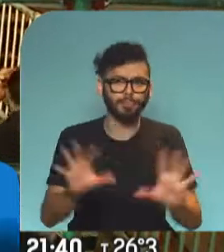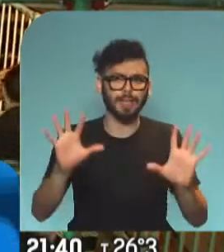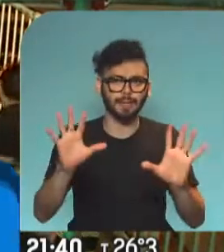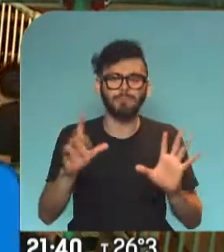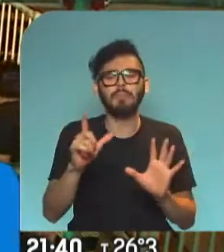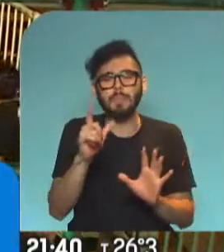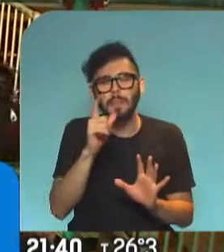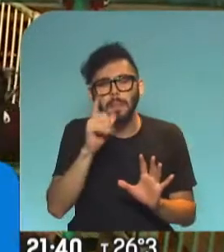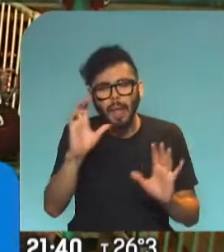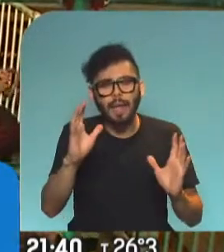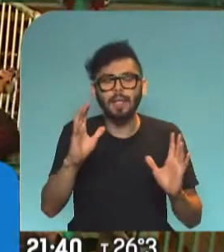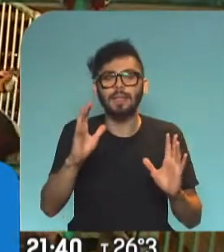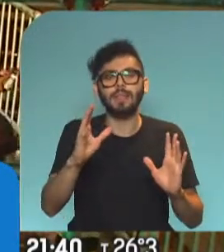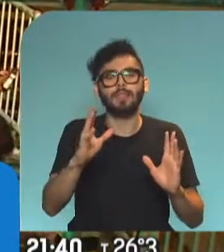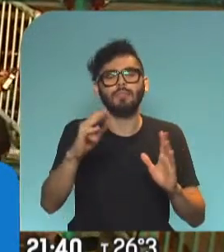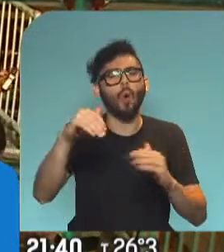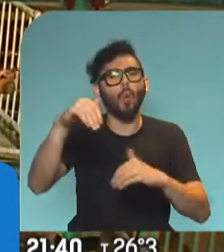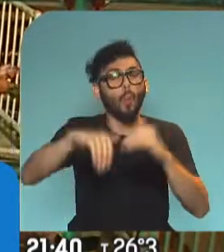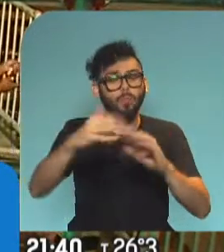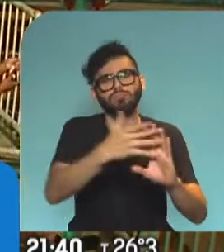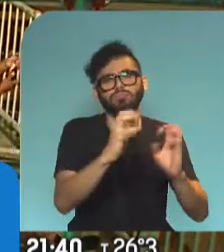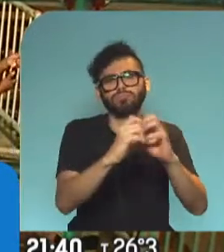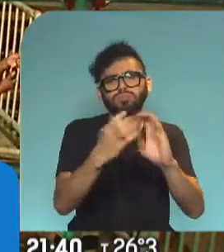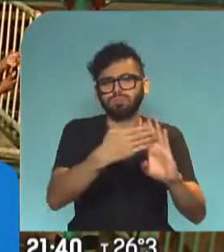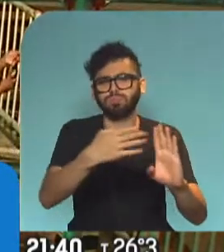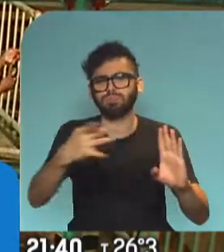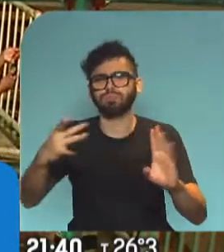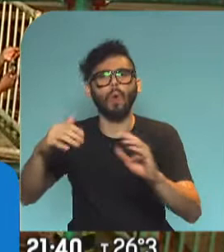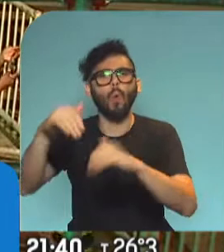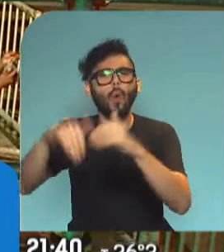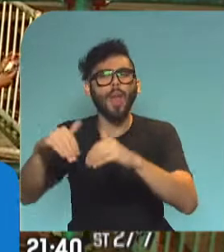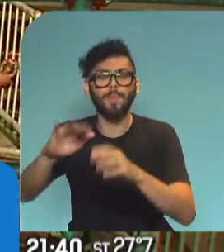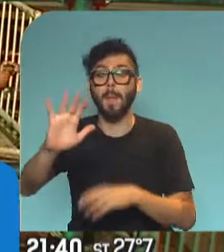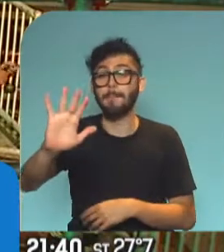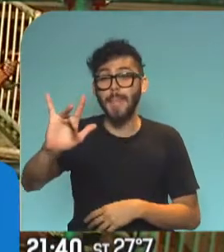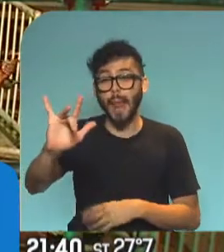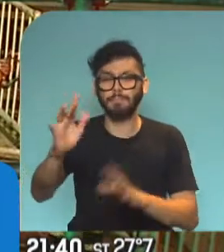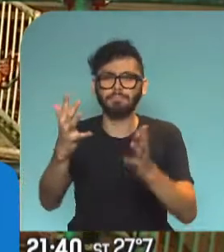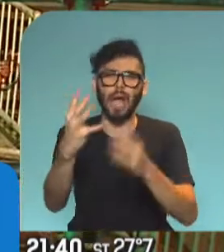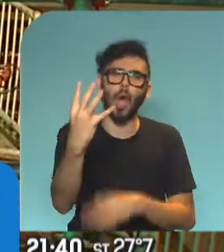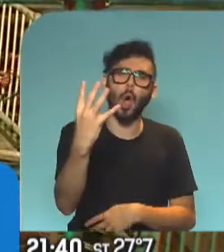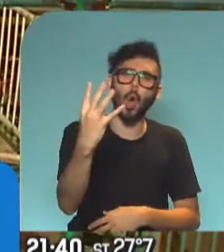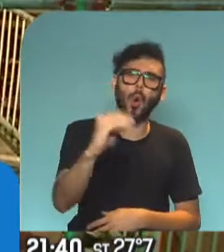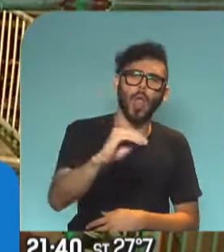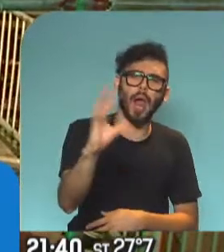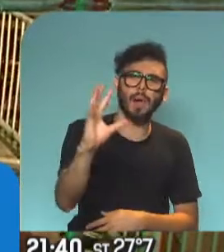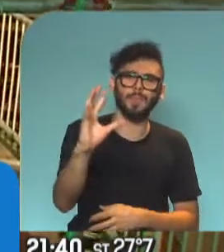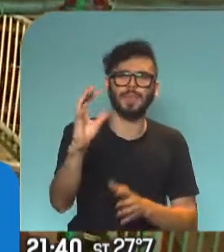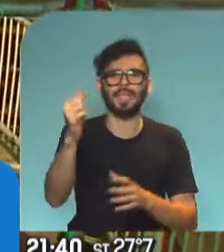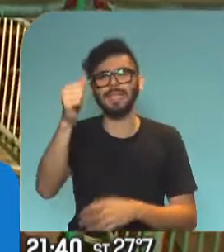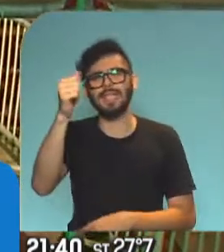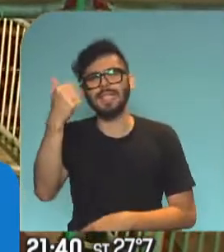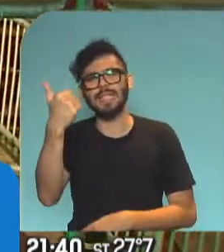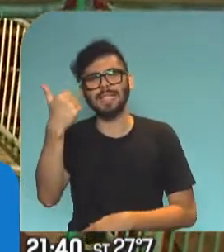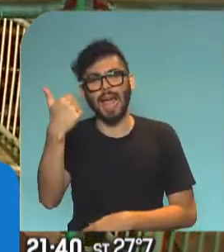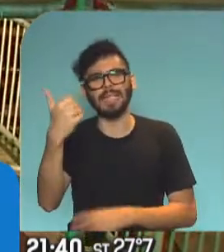que el horario de la votación en el Senado sea el miércoles entre las 4 de la madrugada y las 6 de